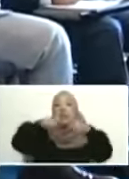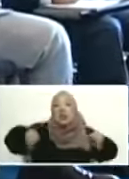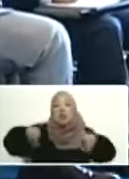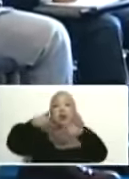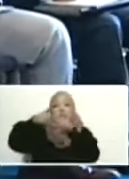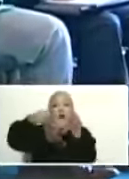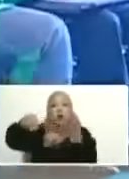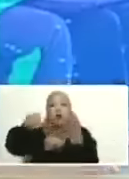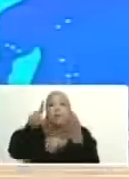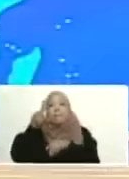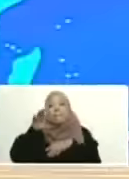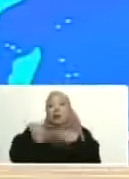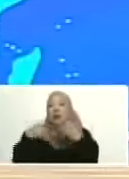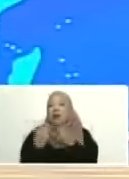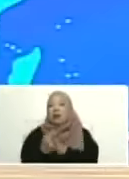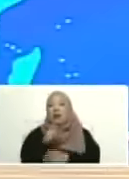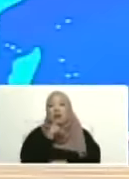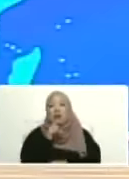en mil pedazos.